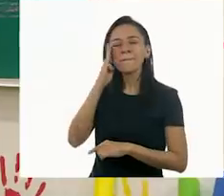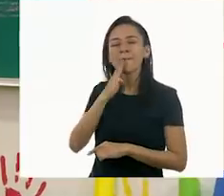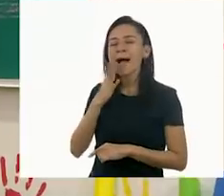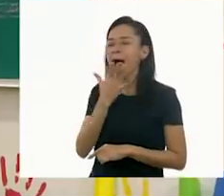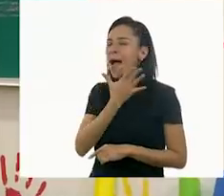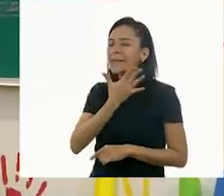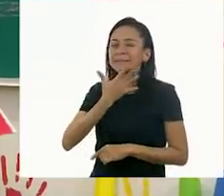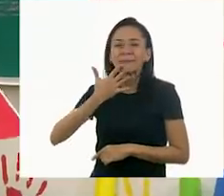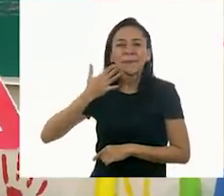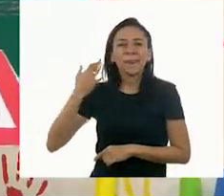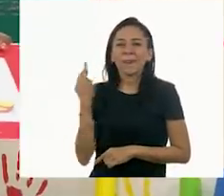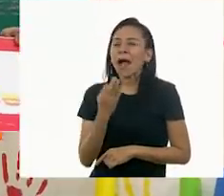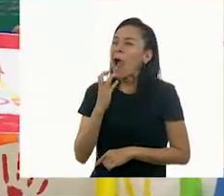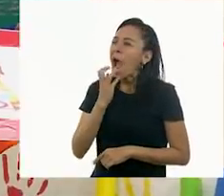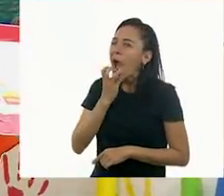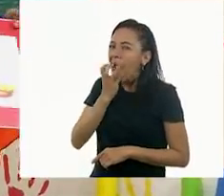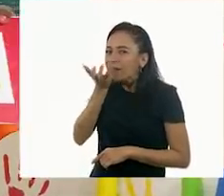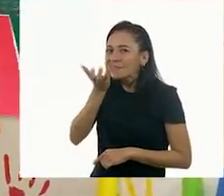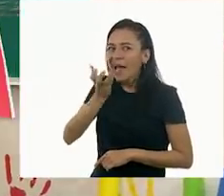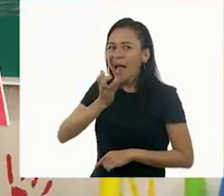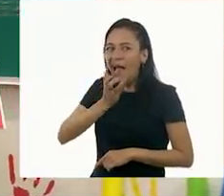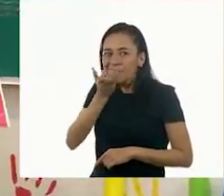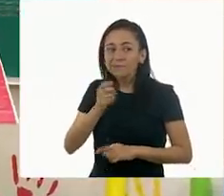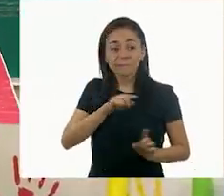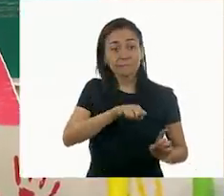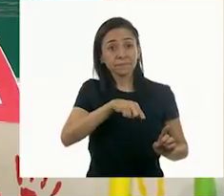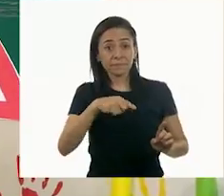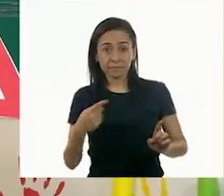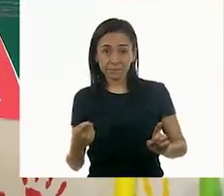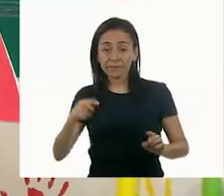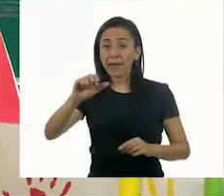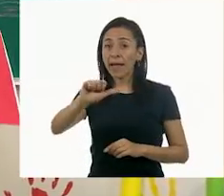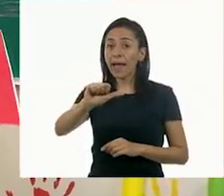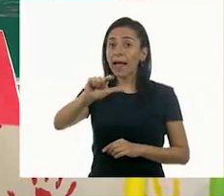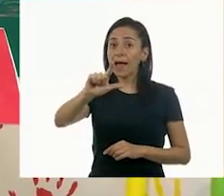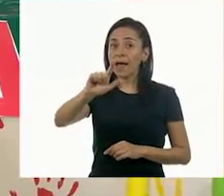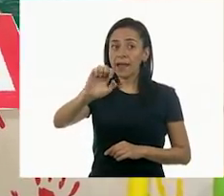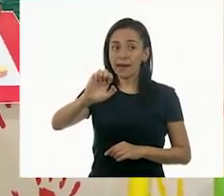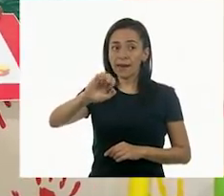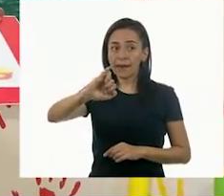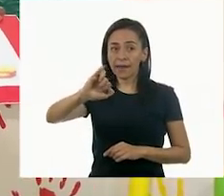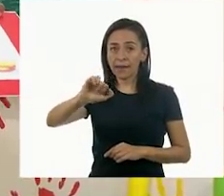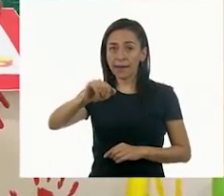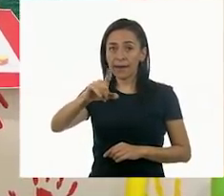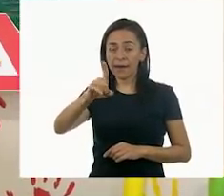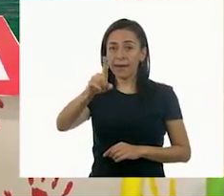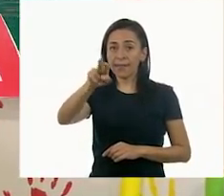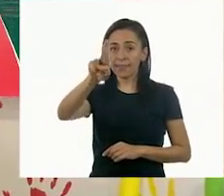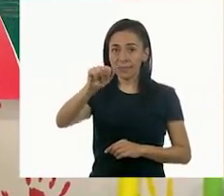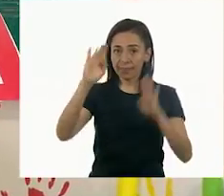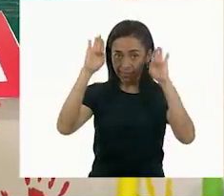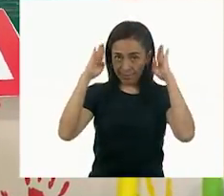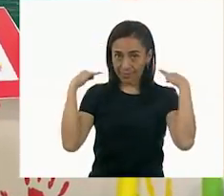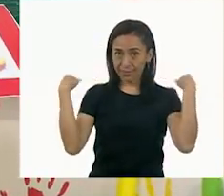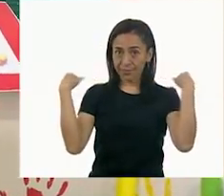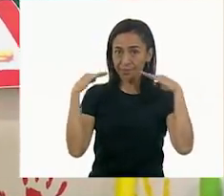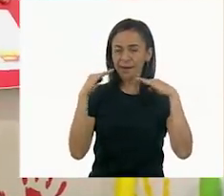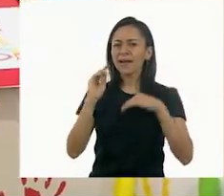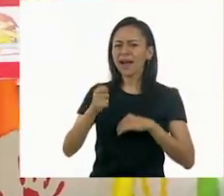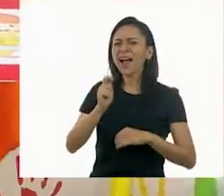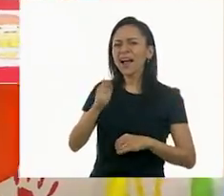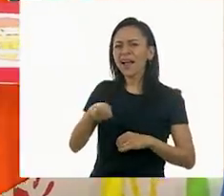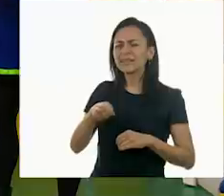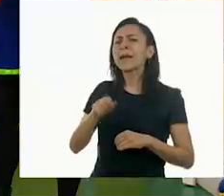Y en esta otra está Alejandra comiendo papas con hamburguesa.